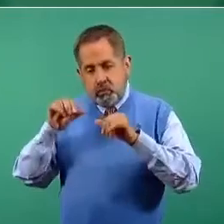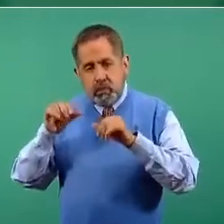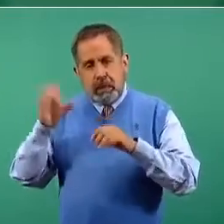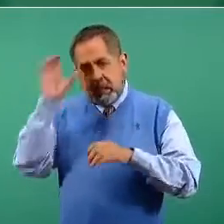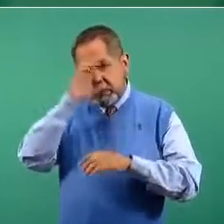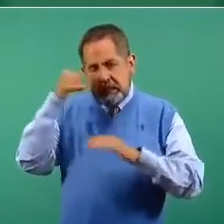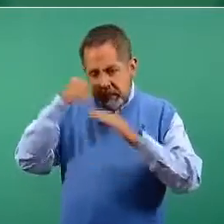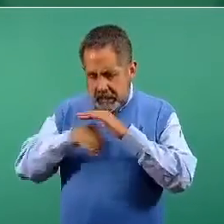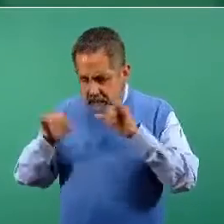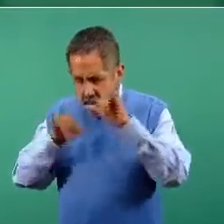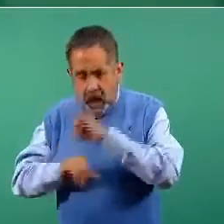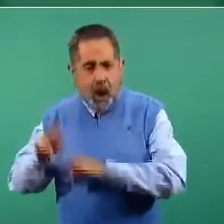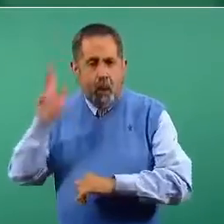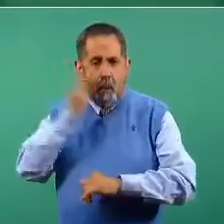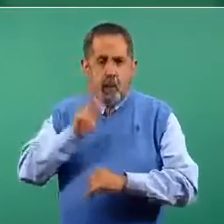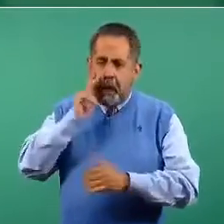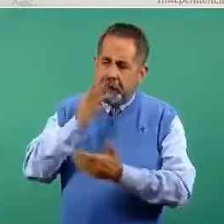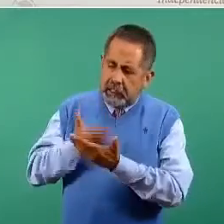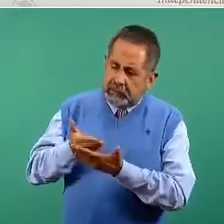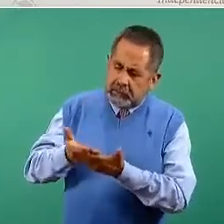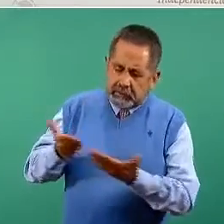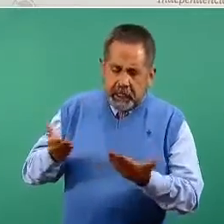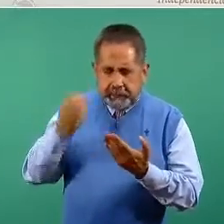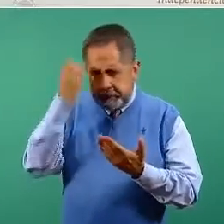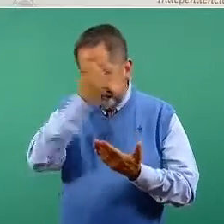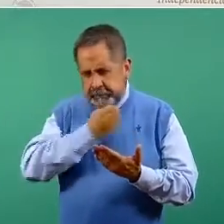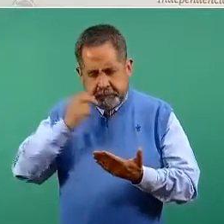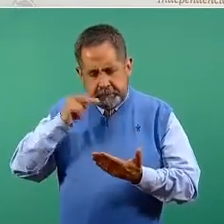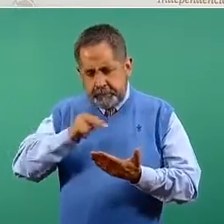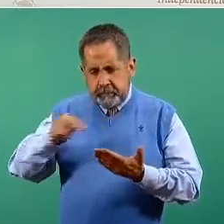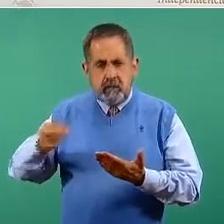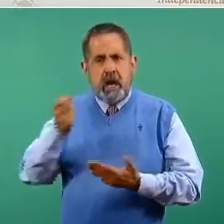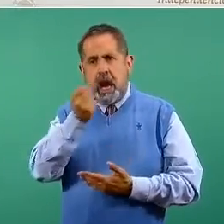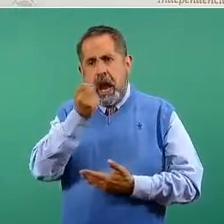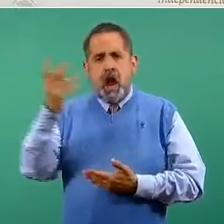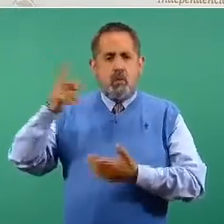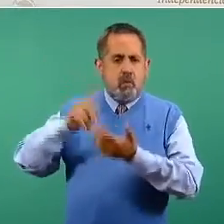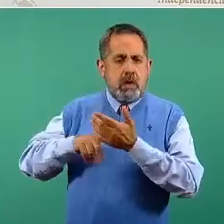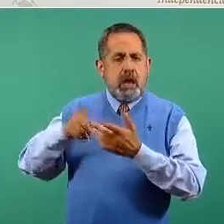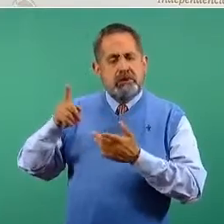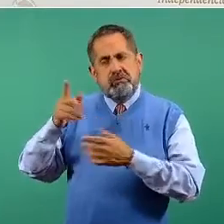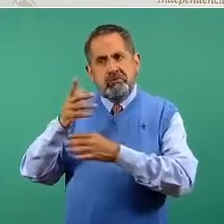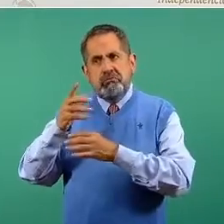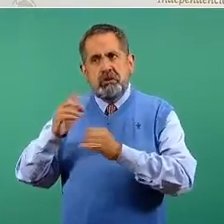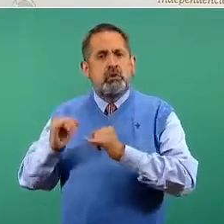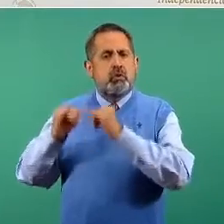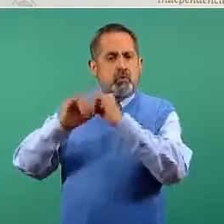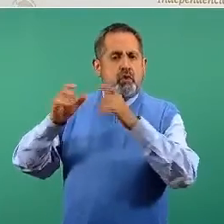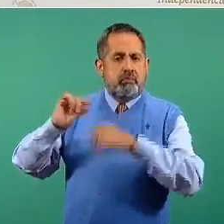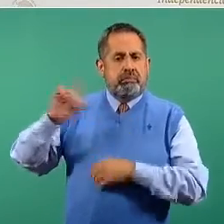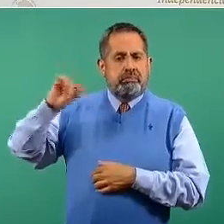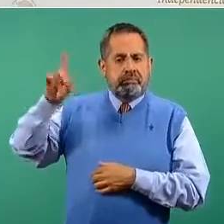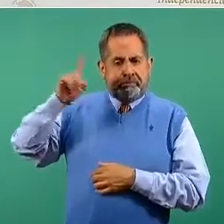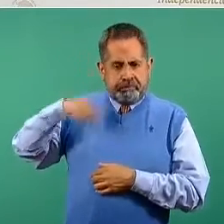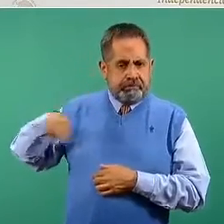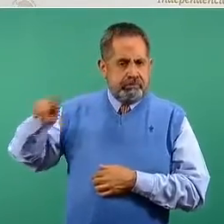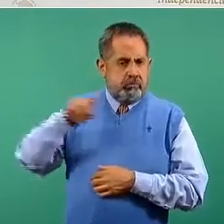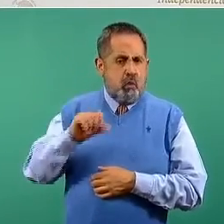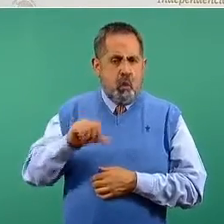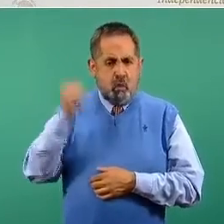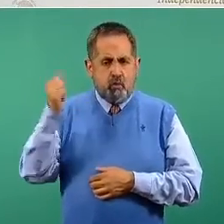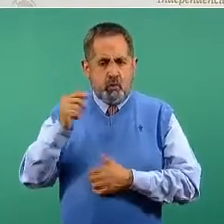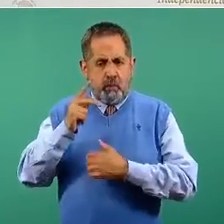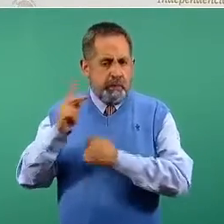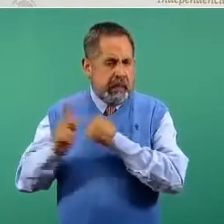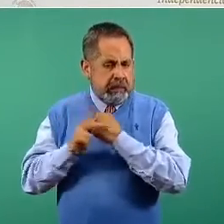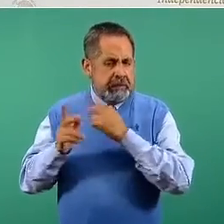la presentación de evidencia científica y el análisis por algunas agencias de regulación sanitaria de alto desempeño en otros